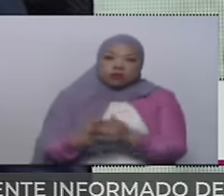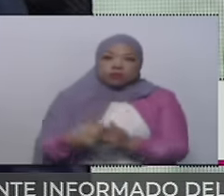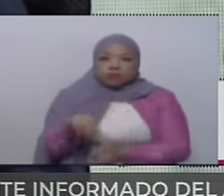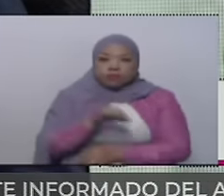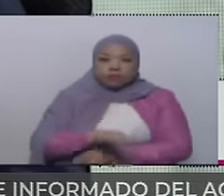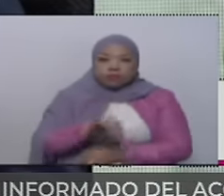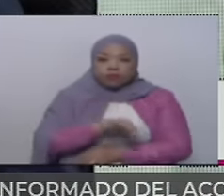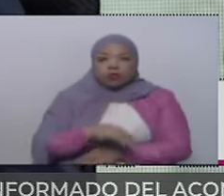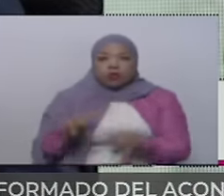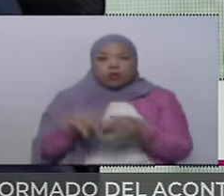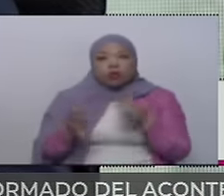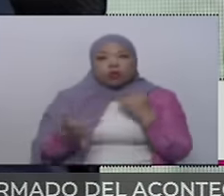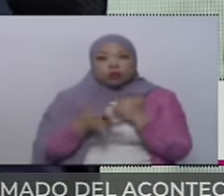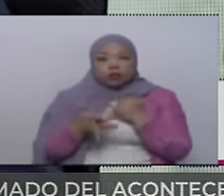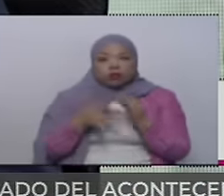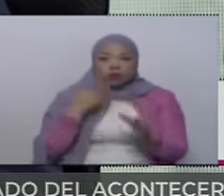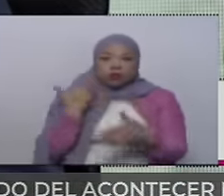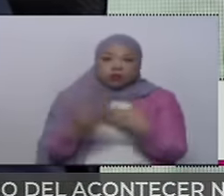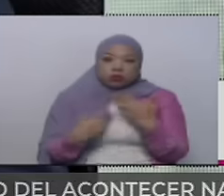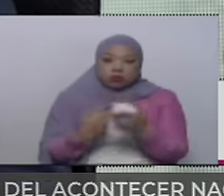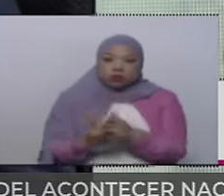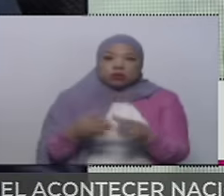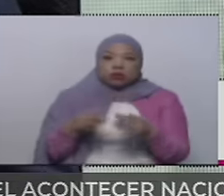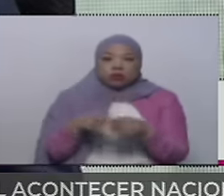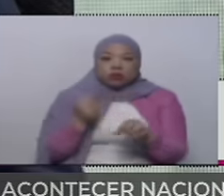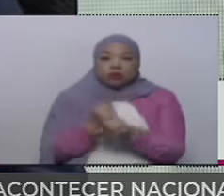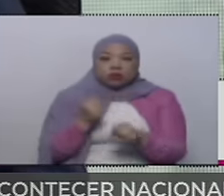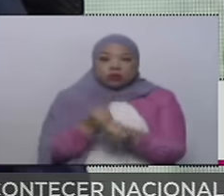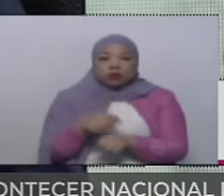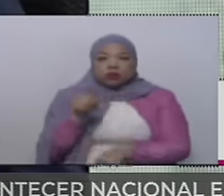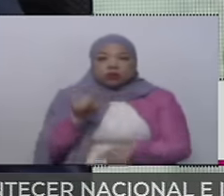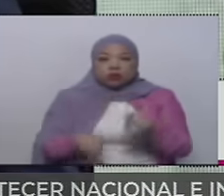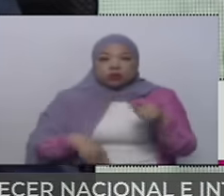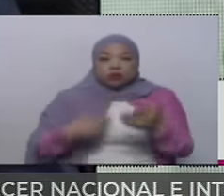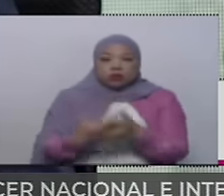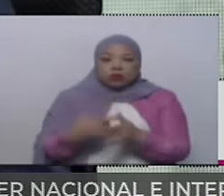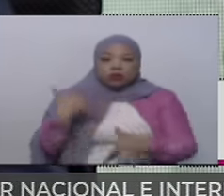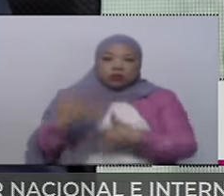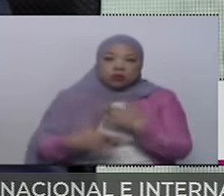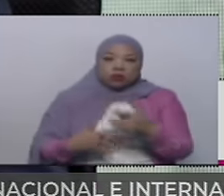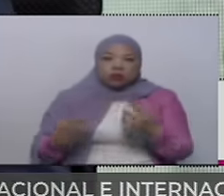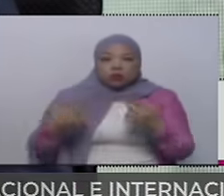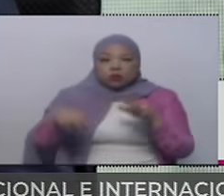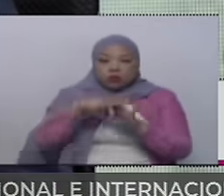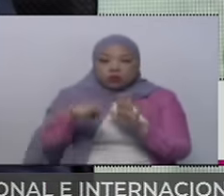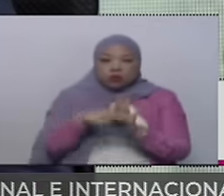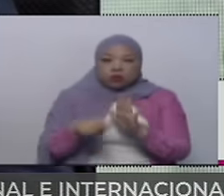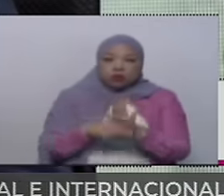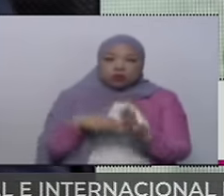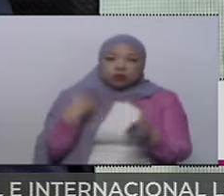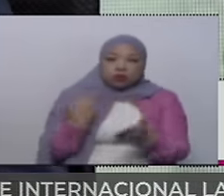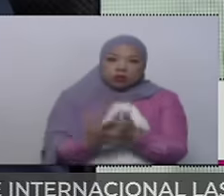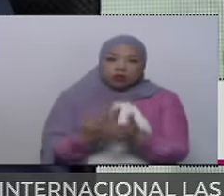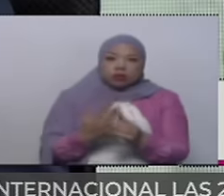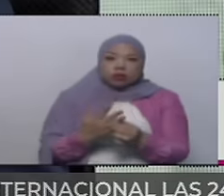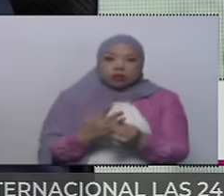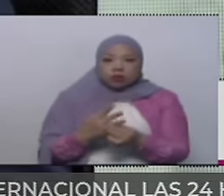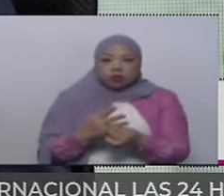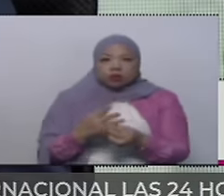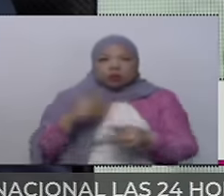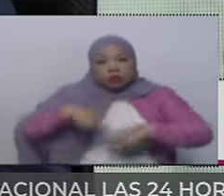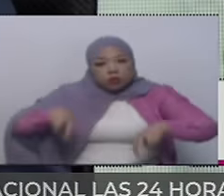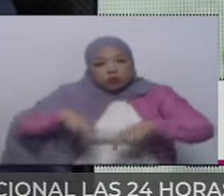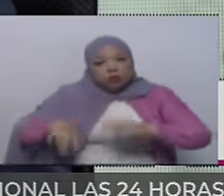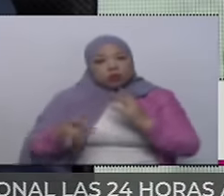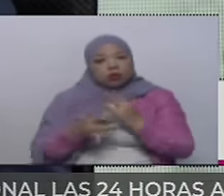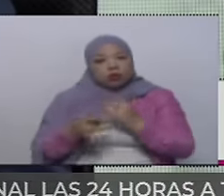Magali, con el equipo técnico, con la misma compañera Gisela y adicionalmente, presidente, por instrucción suya, para ir actualizando